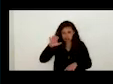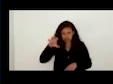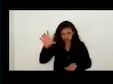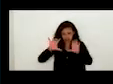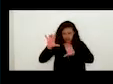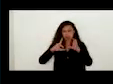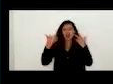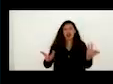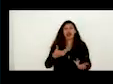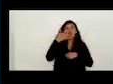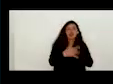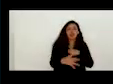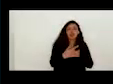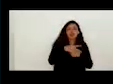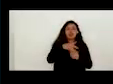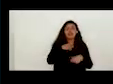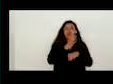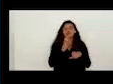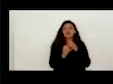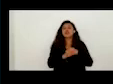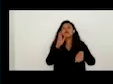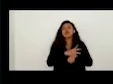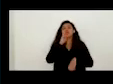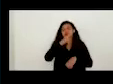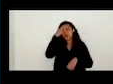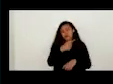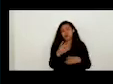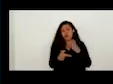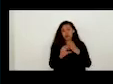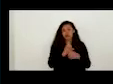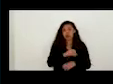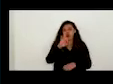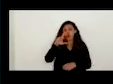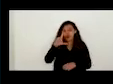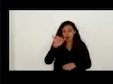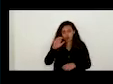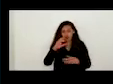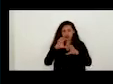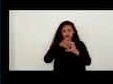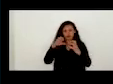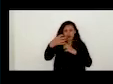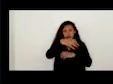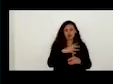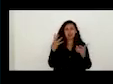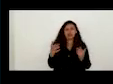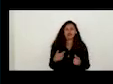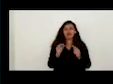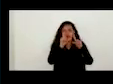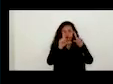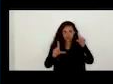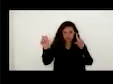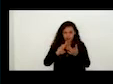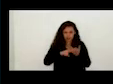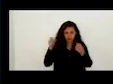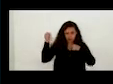los quesos, son de las mejores fuentes de estos. Los folatos, como en el brócoli, en las espinacas, en el garbanzo, en los